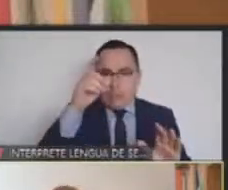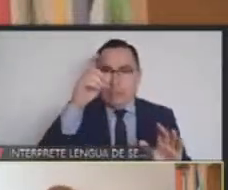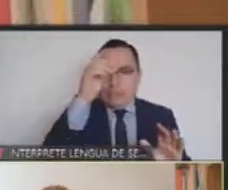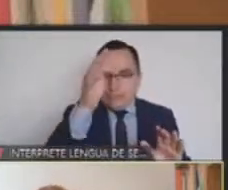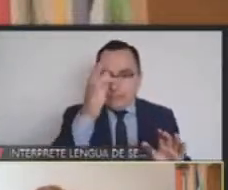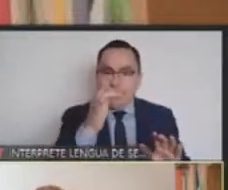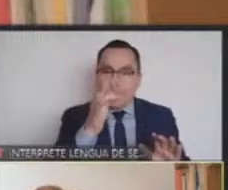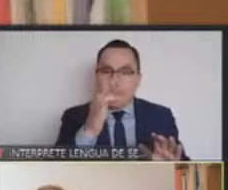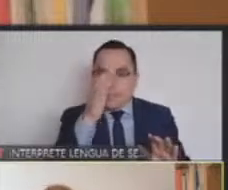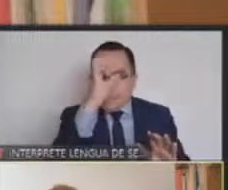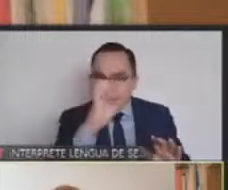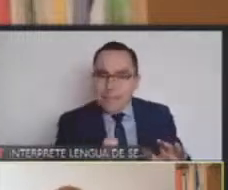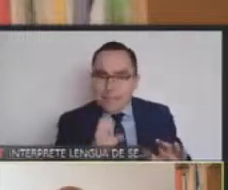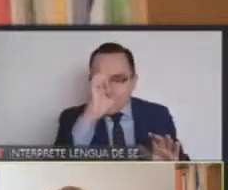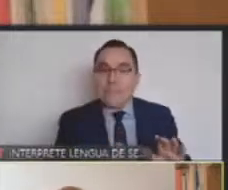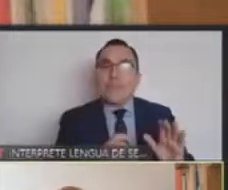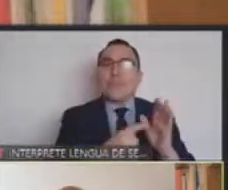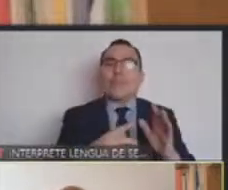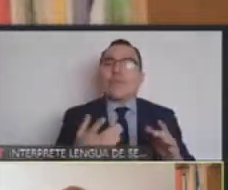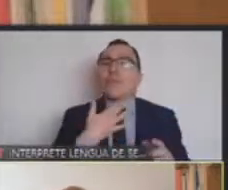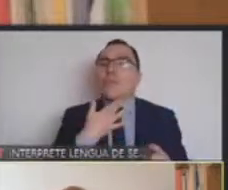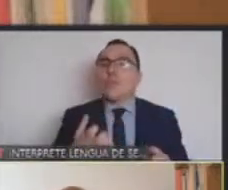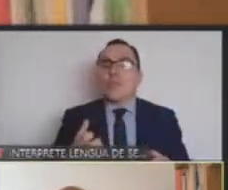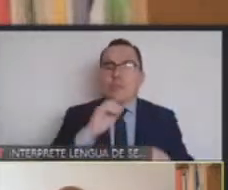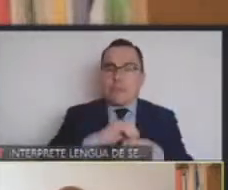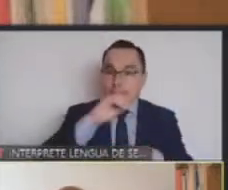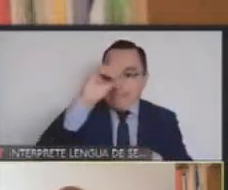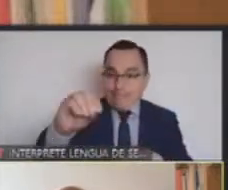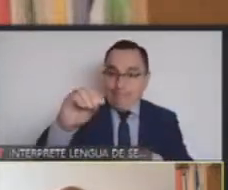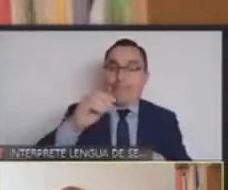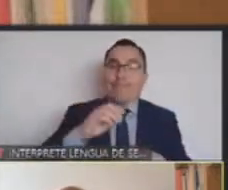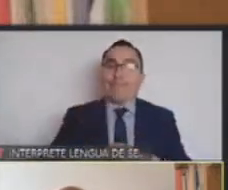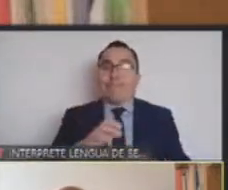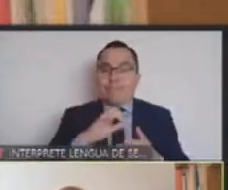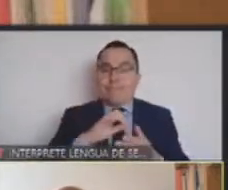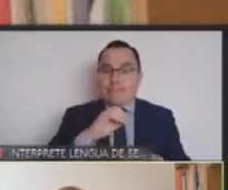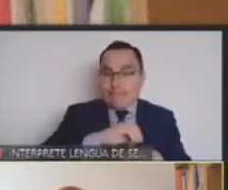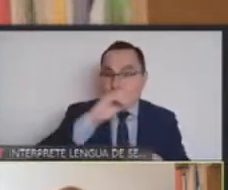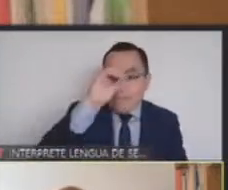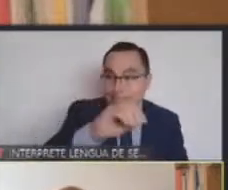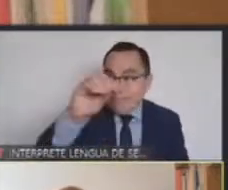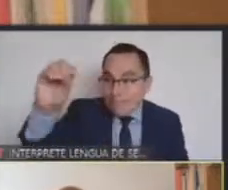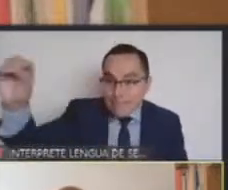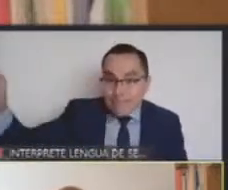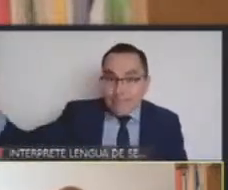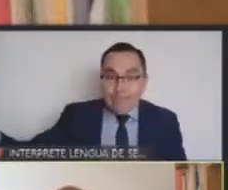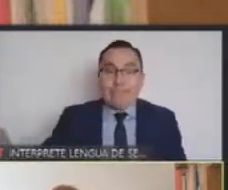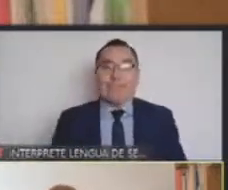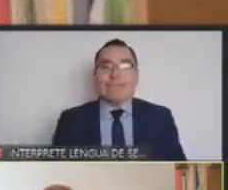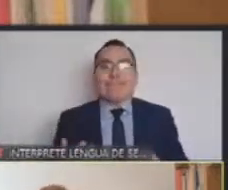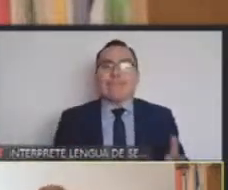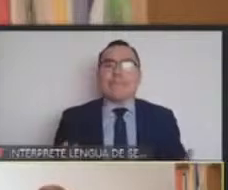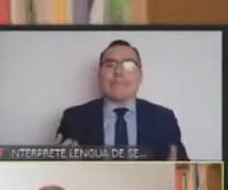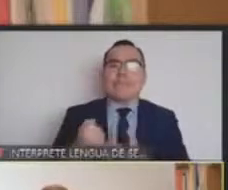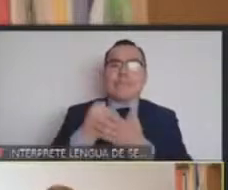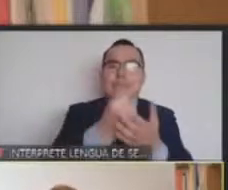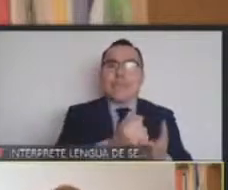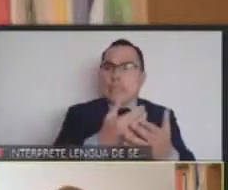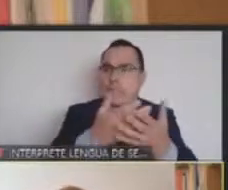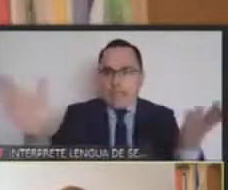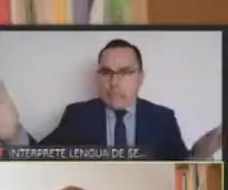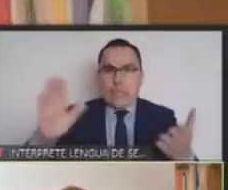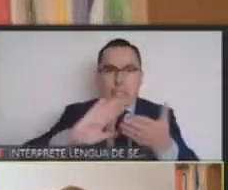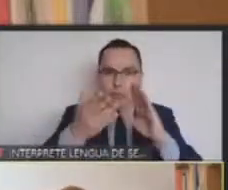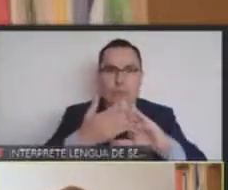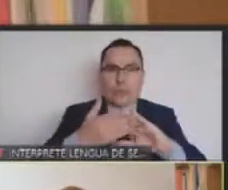podría implicar un mensaje para un mensaje que se entrega a la comunidad de parte